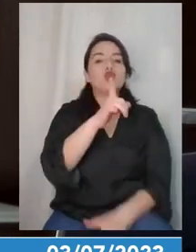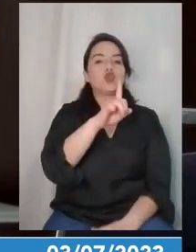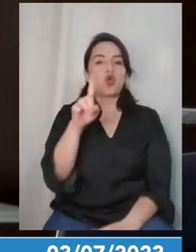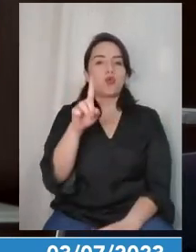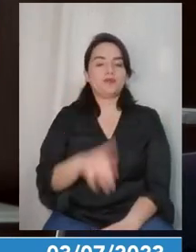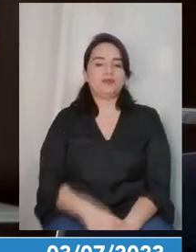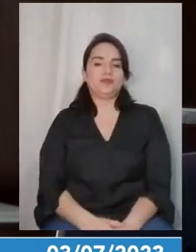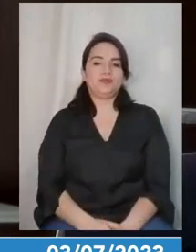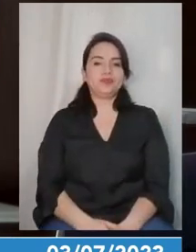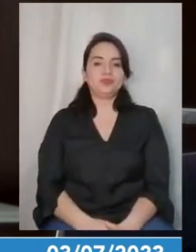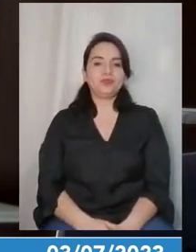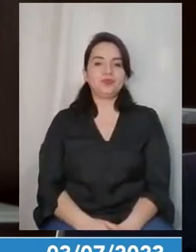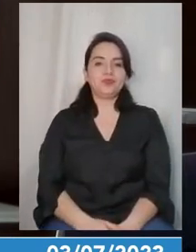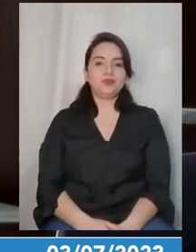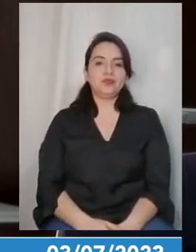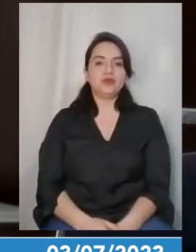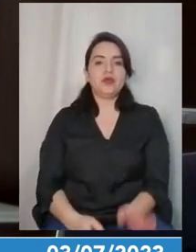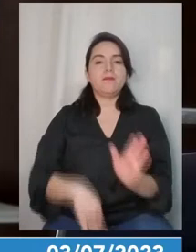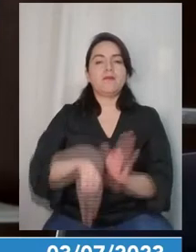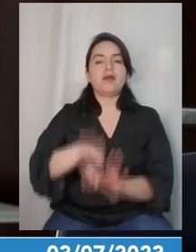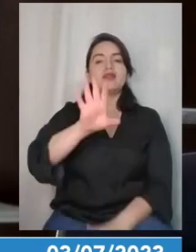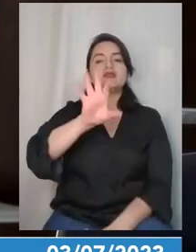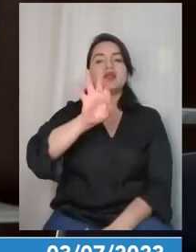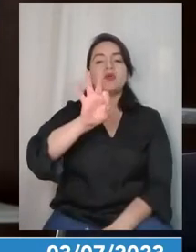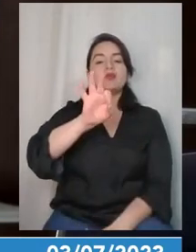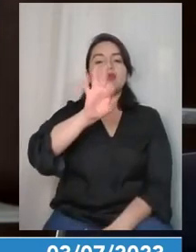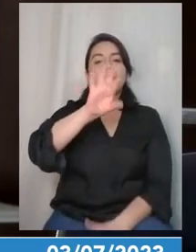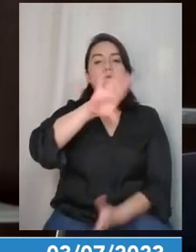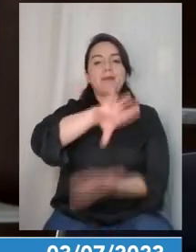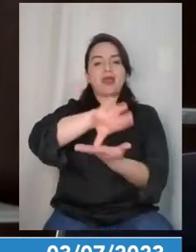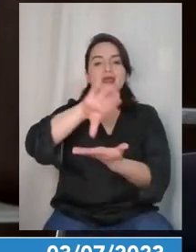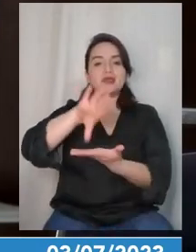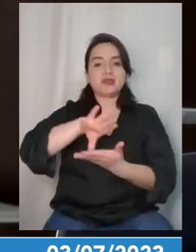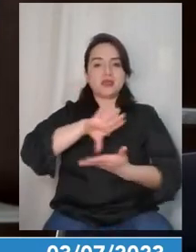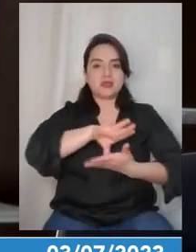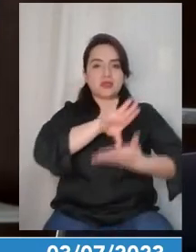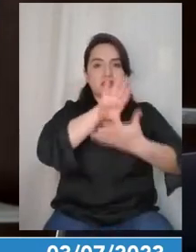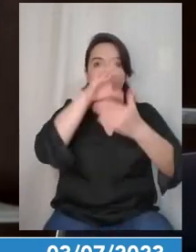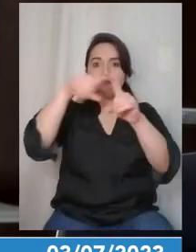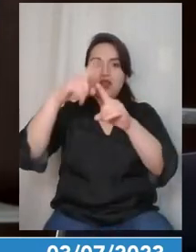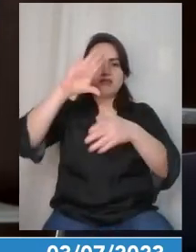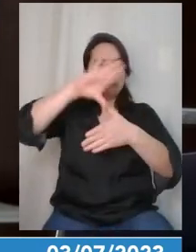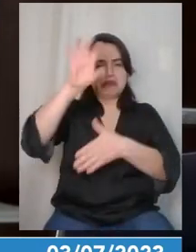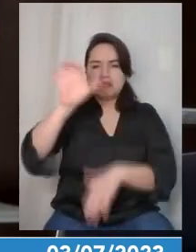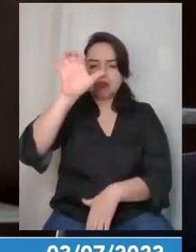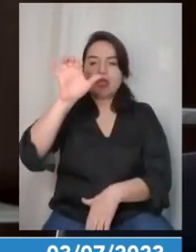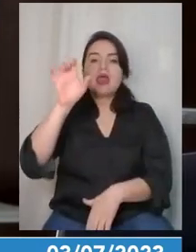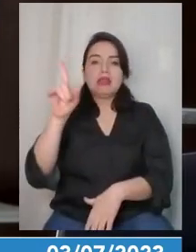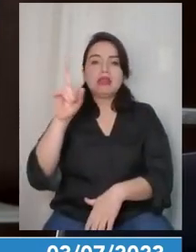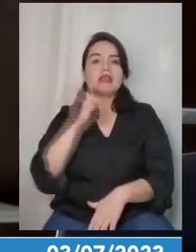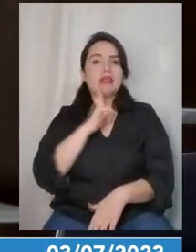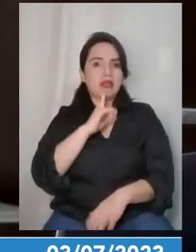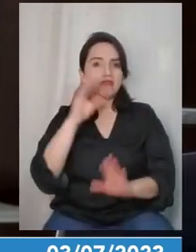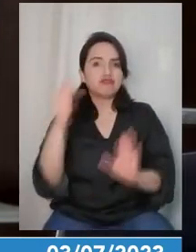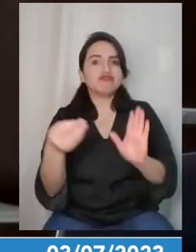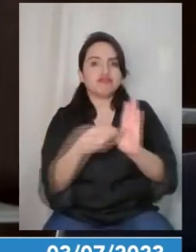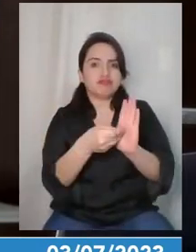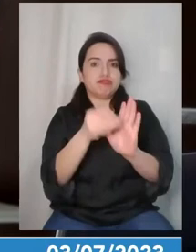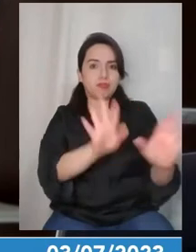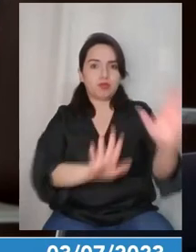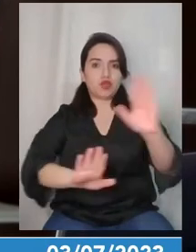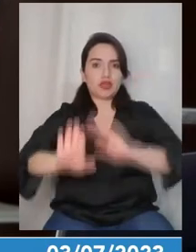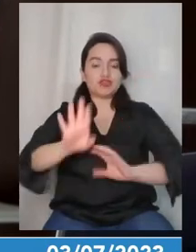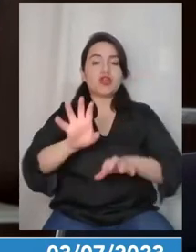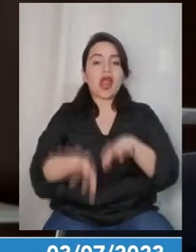Más de 50 países de todos los continentes han incorporado referencias sobre la protección de los animales en sus textos